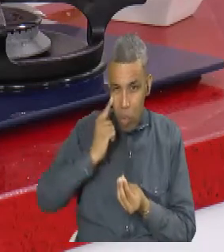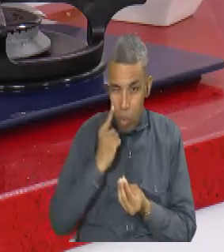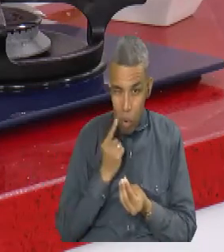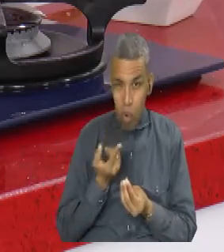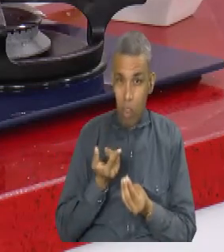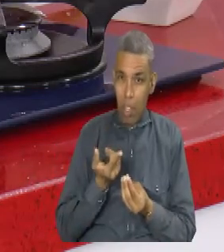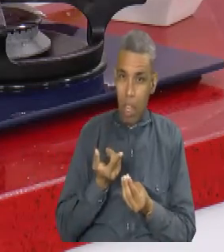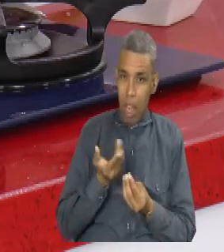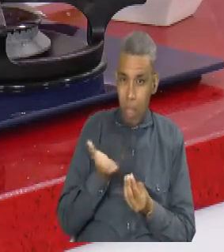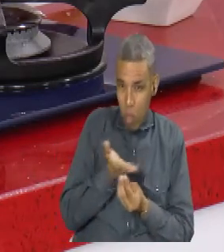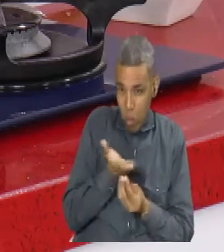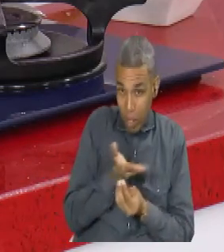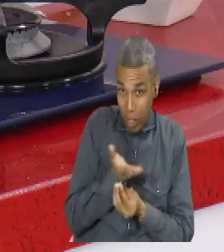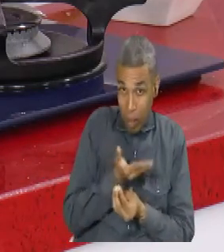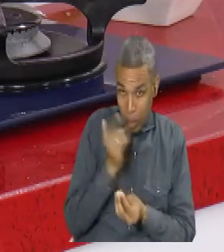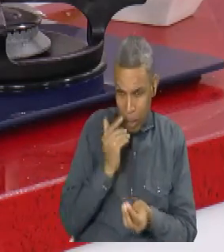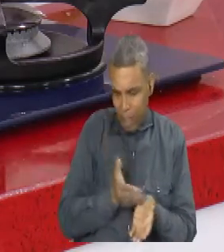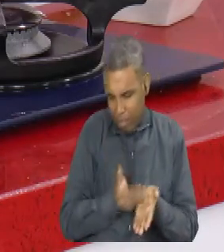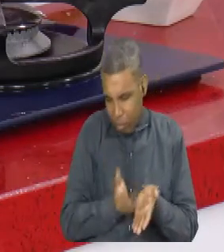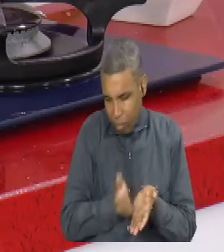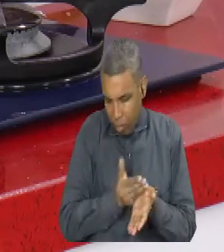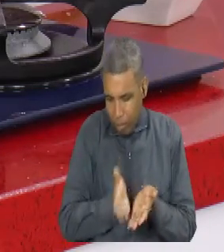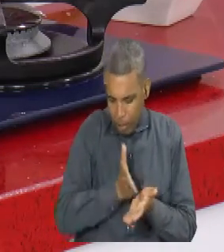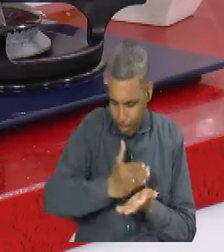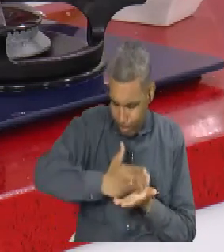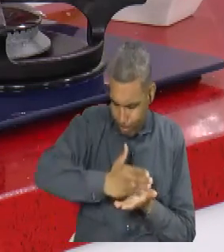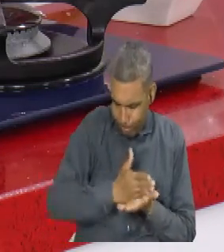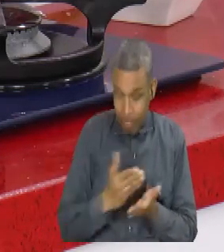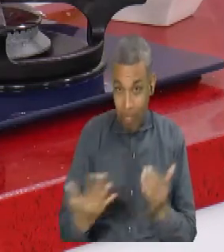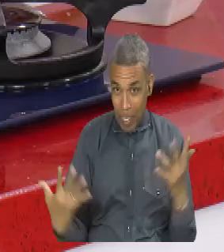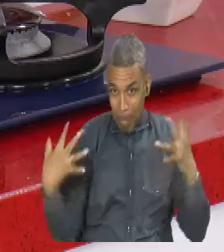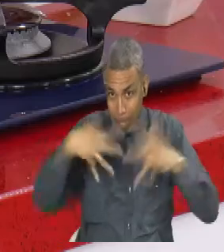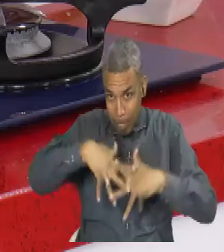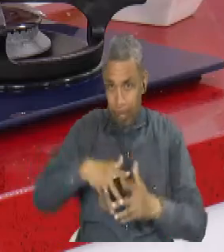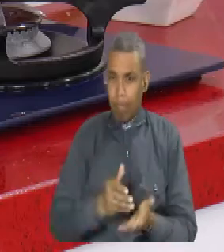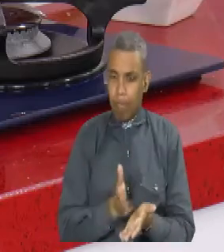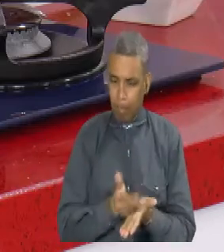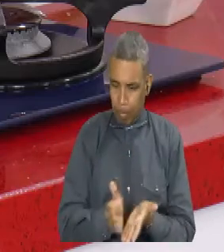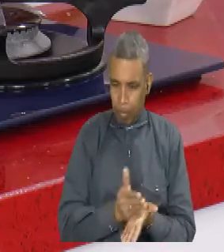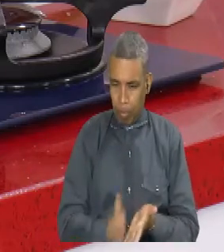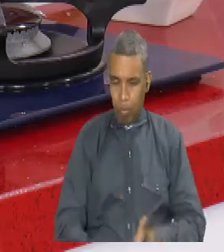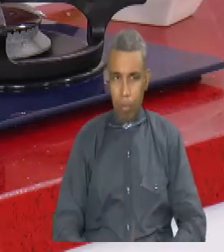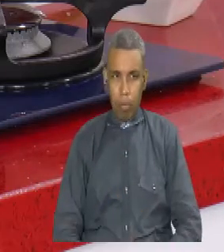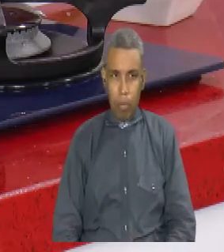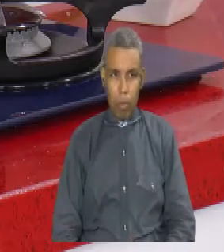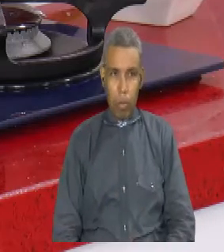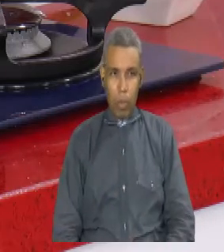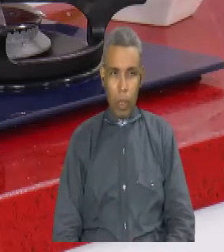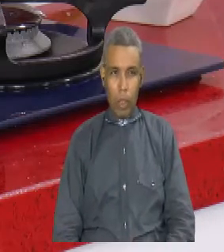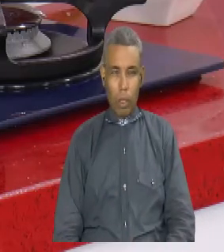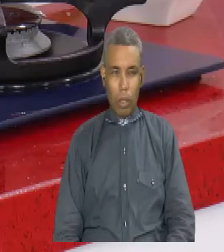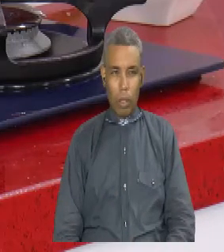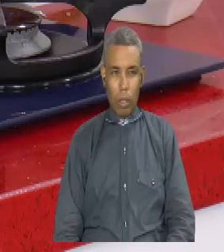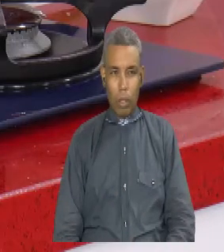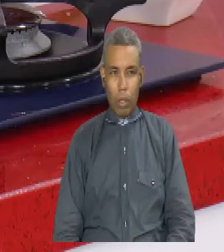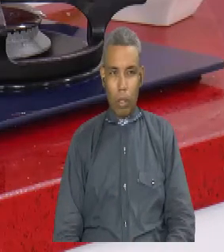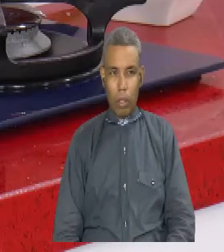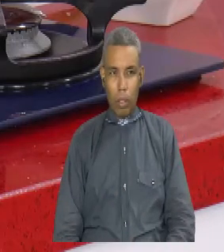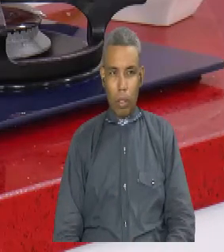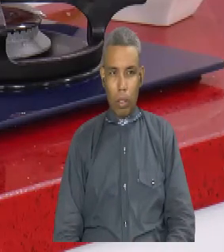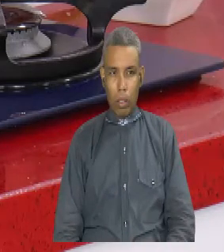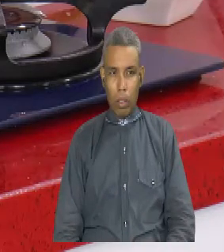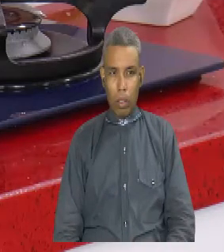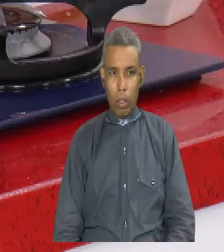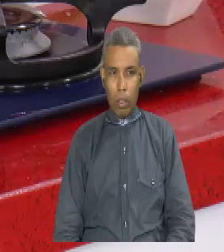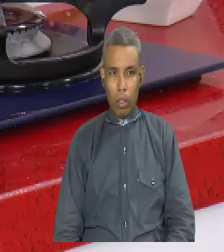Vamos a adicionarle acá el atún y que nuestra invitada Jessica, que no sé, Jessica,